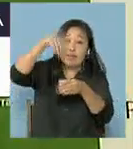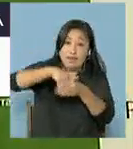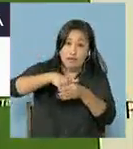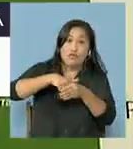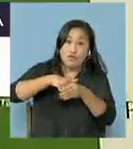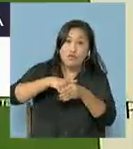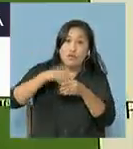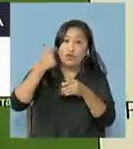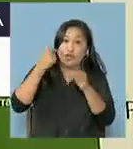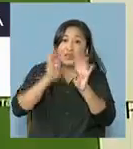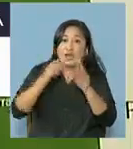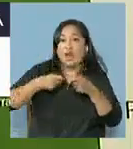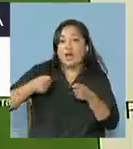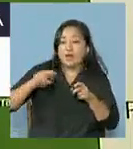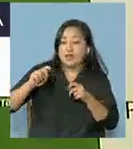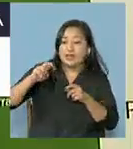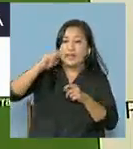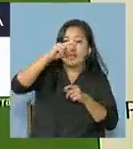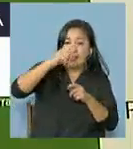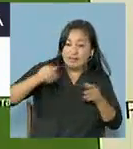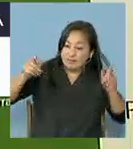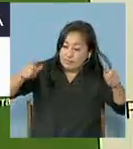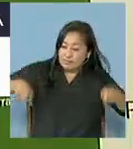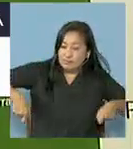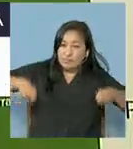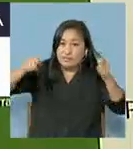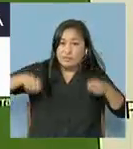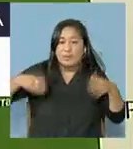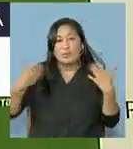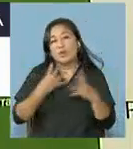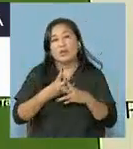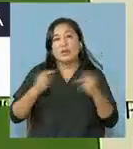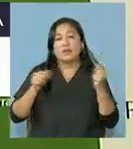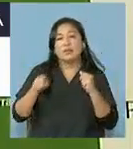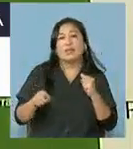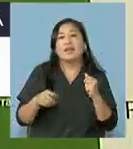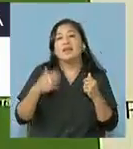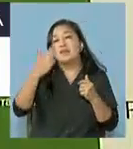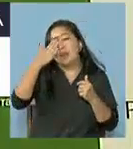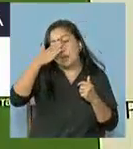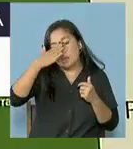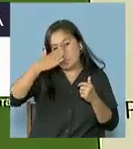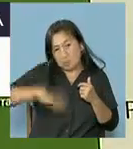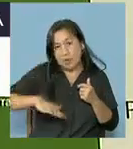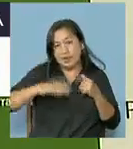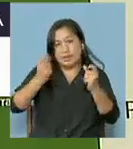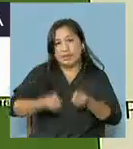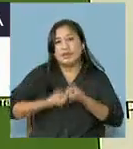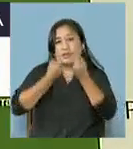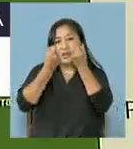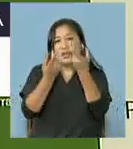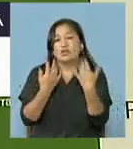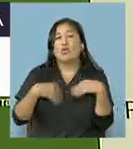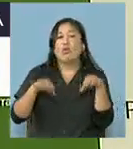necesarios: la colocación de la baranda en la escalera, pequeños detalles, para concluir la obra civil y definitivamente dejársela lista